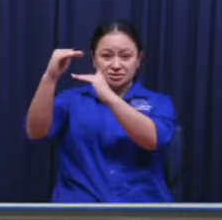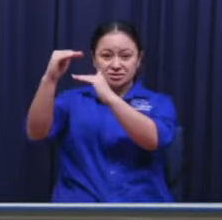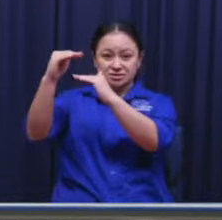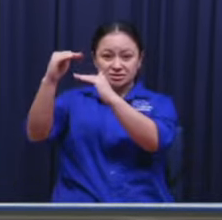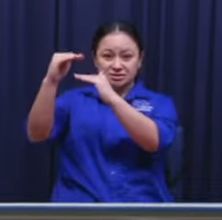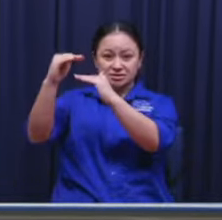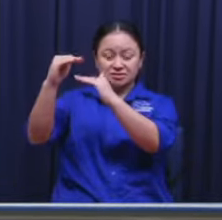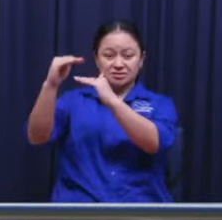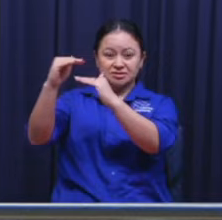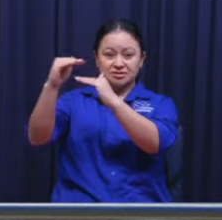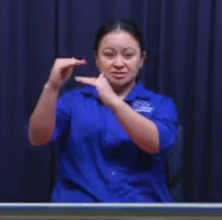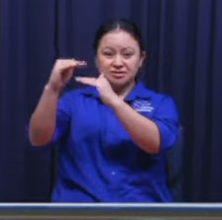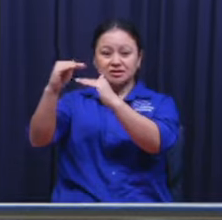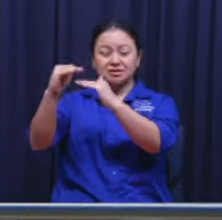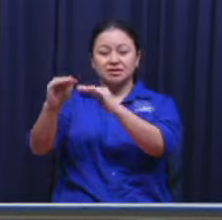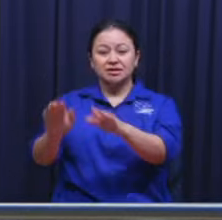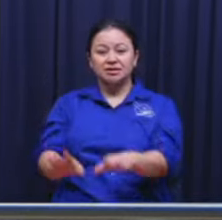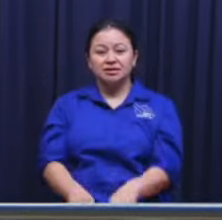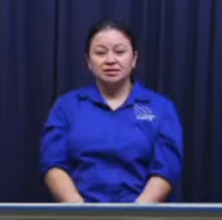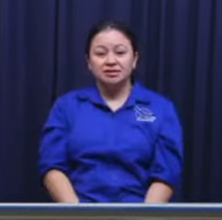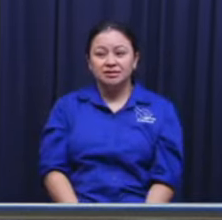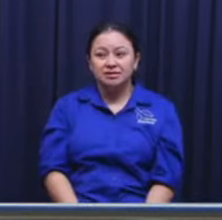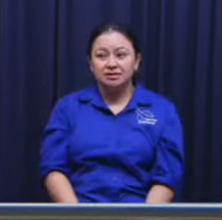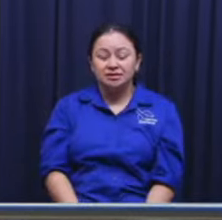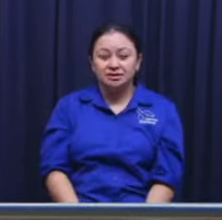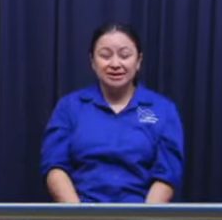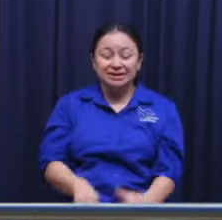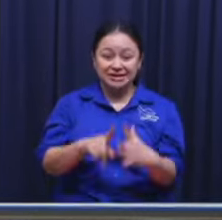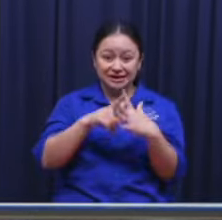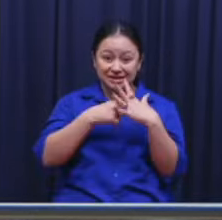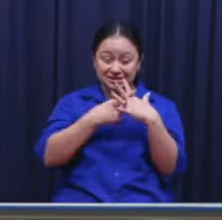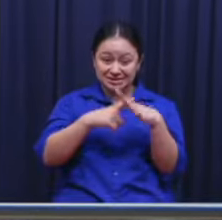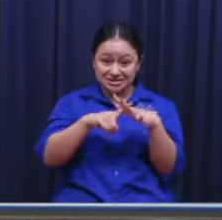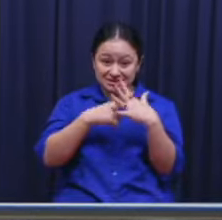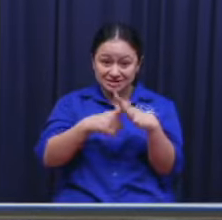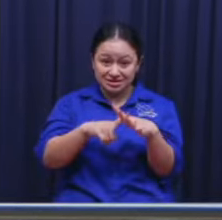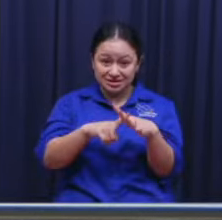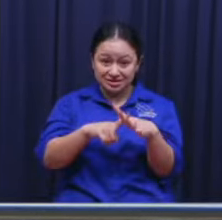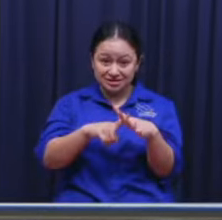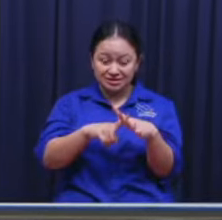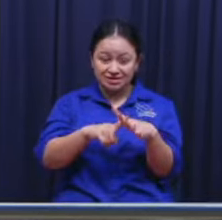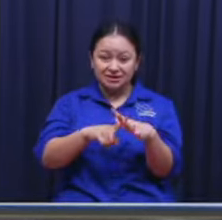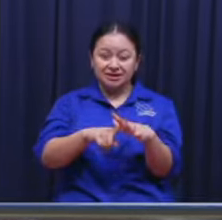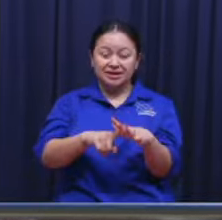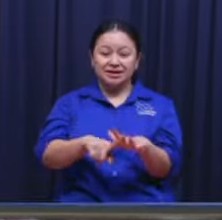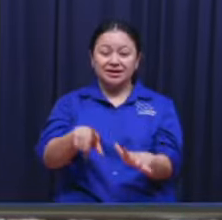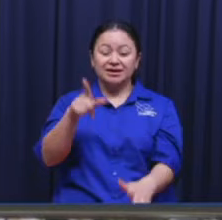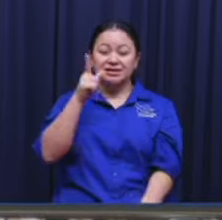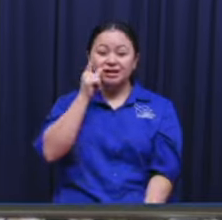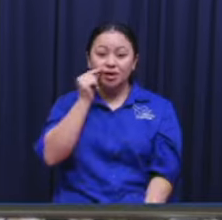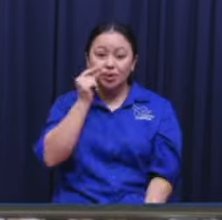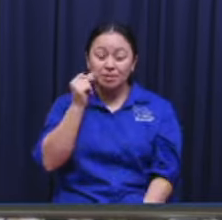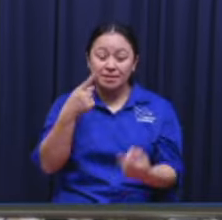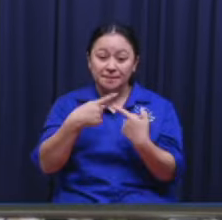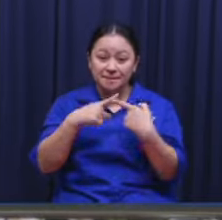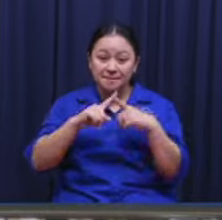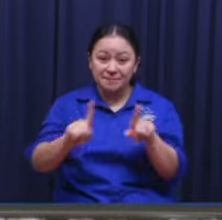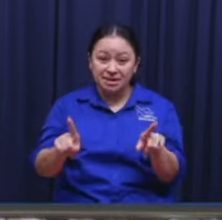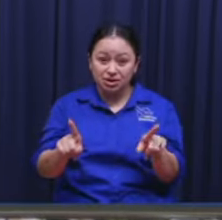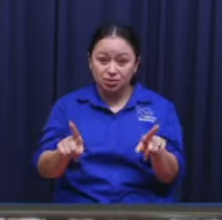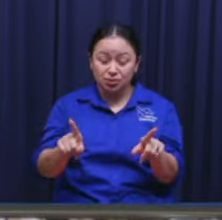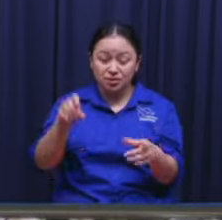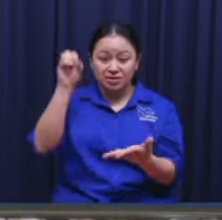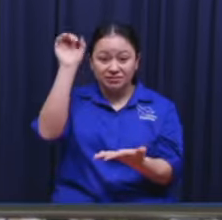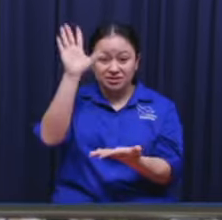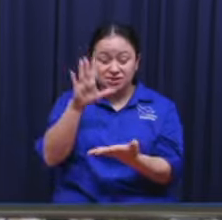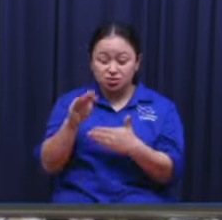viciosos empiezan en el hombre, o en la humanidad, o en el diablo. Pero todos los círculos virtuosos empiezan